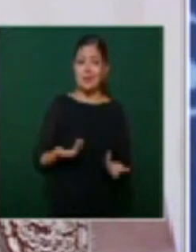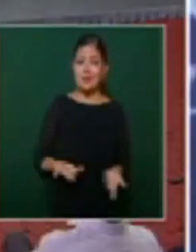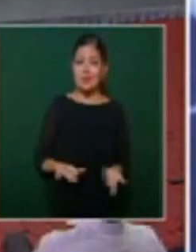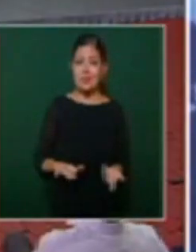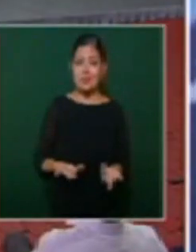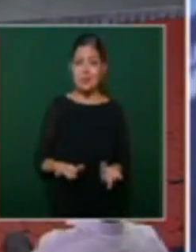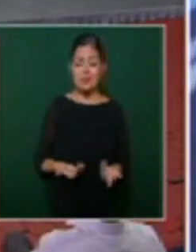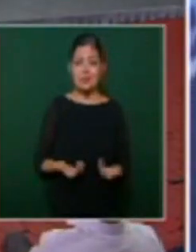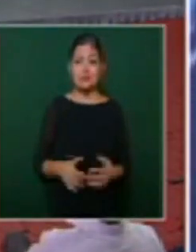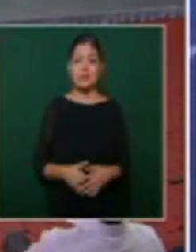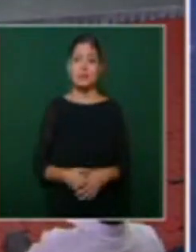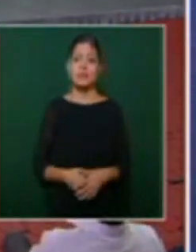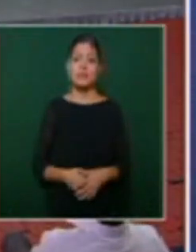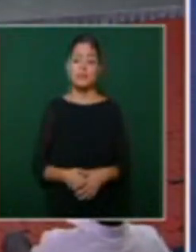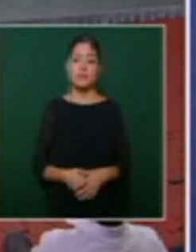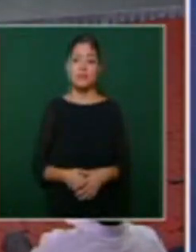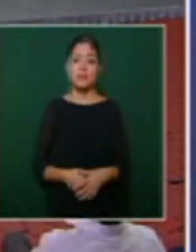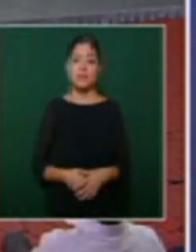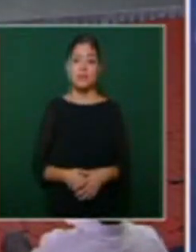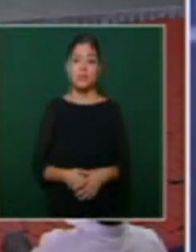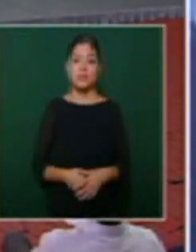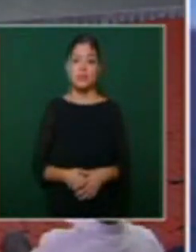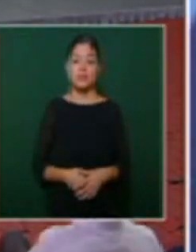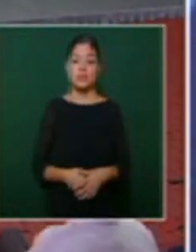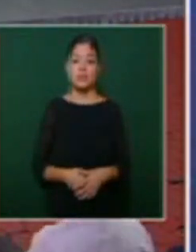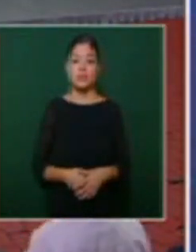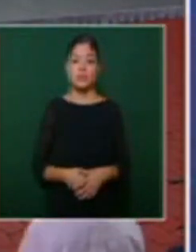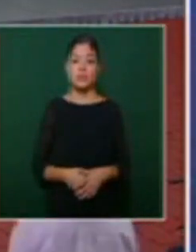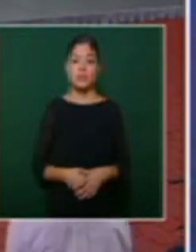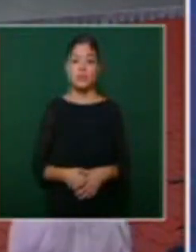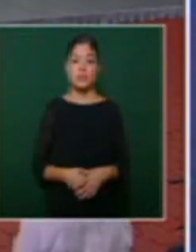constitucional, lo demostramos ayer por la noche,